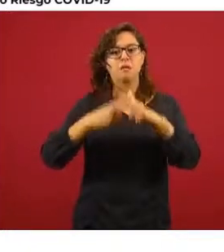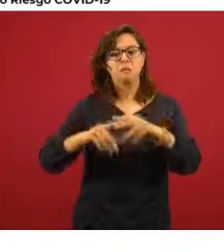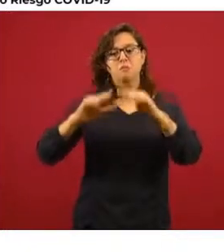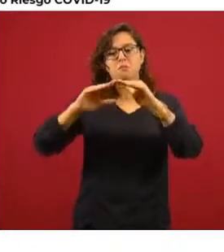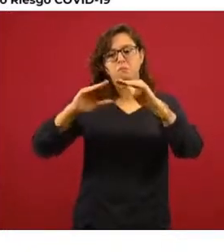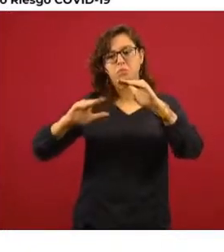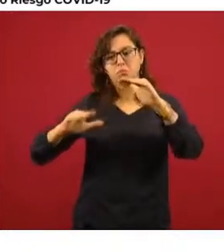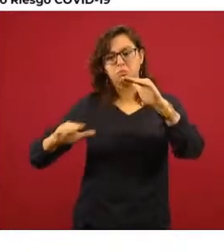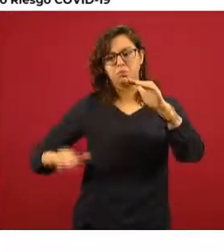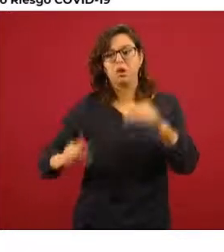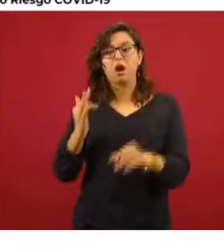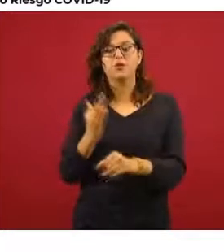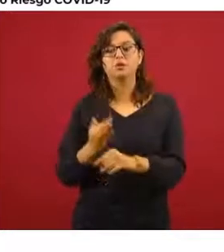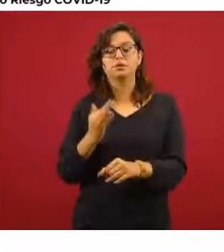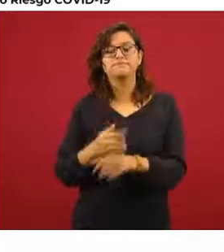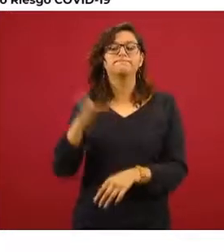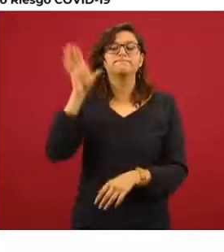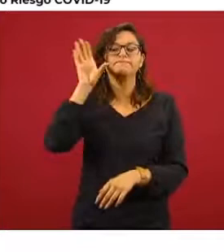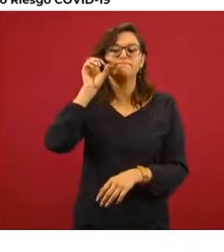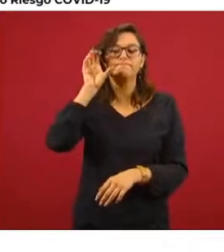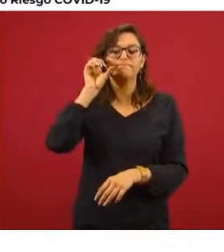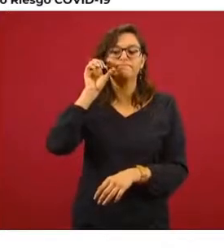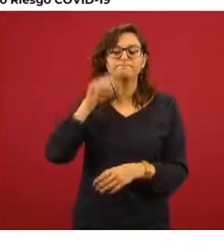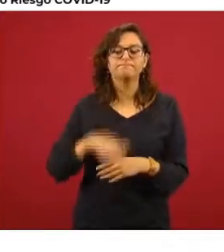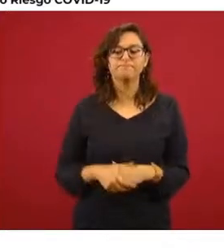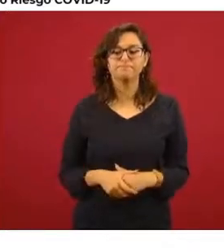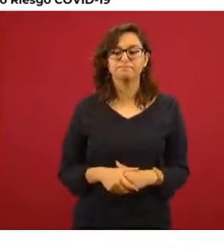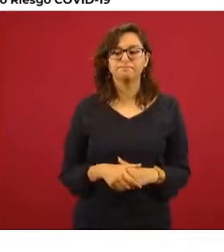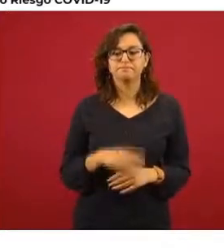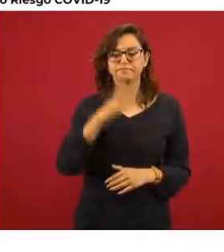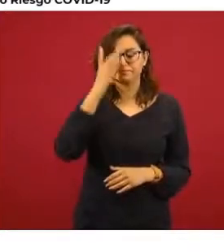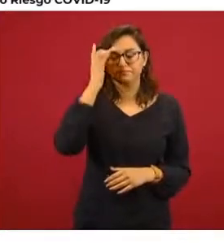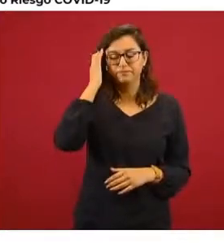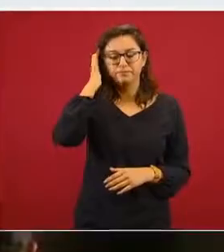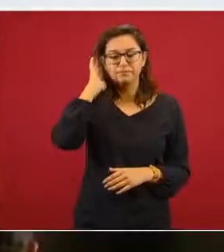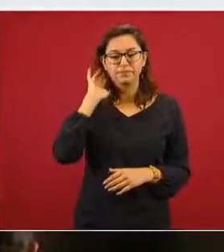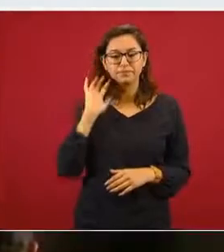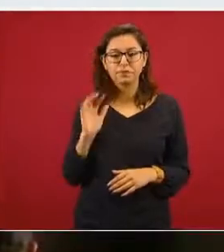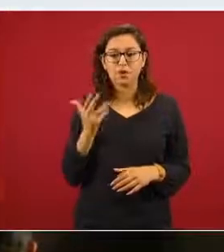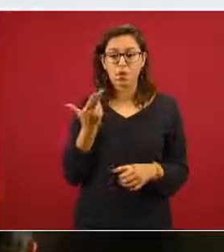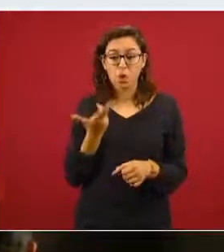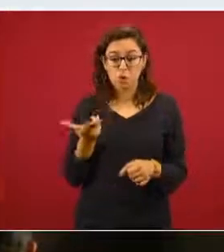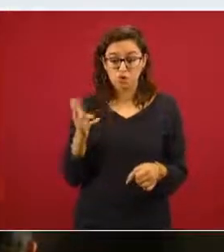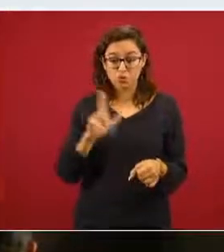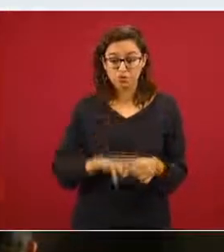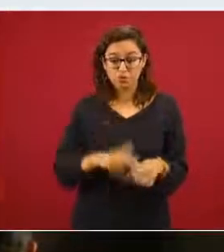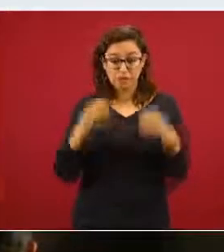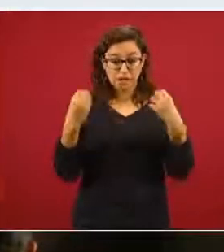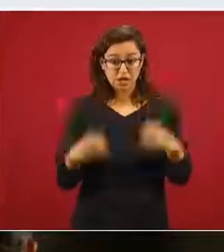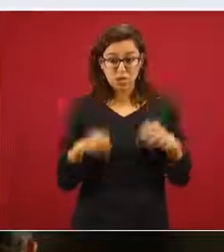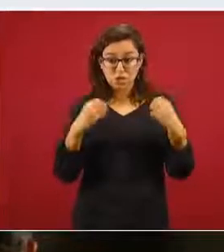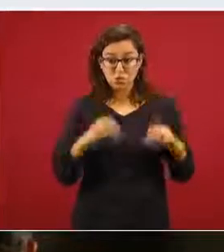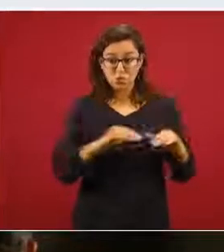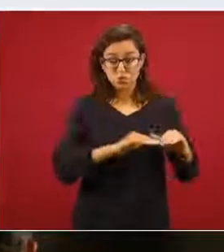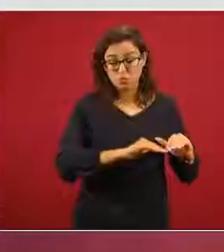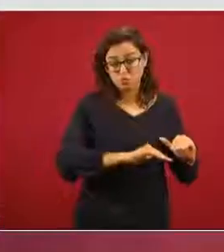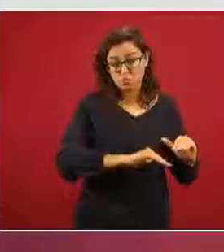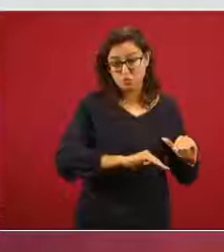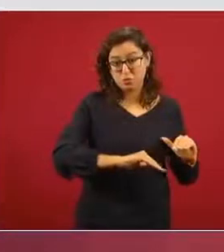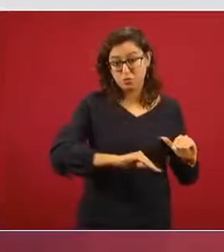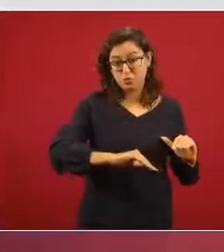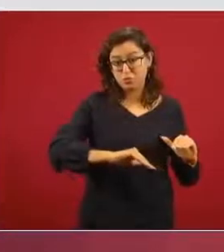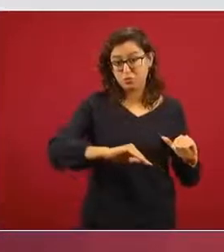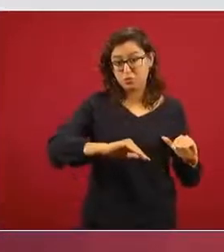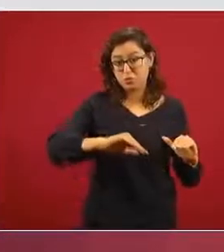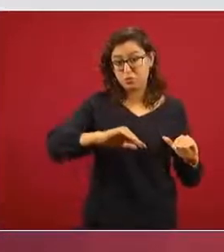reducido, está en semáforo naranja. La ocupación hospitalaria prácticamente se mantuvo en esta meseta, después de